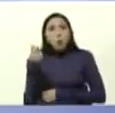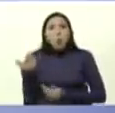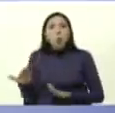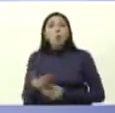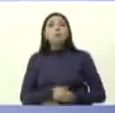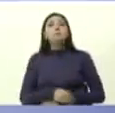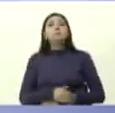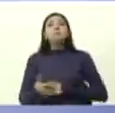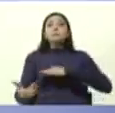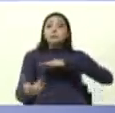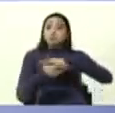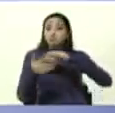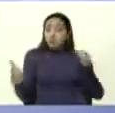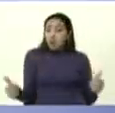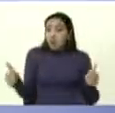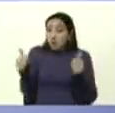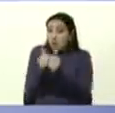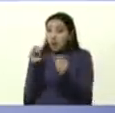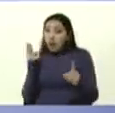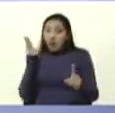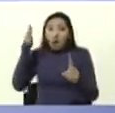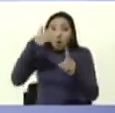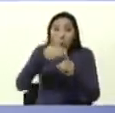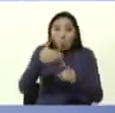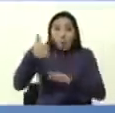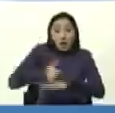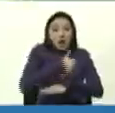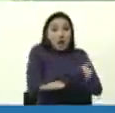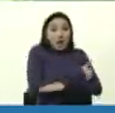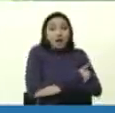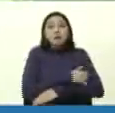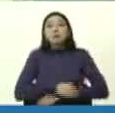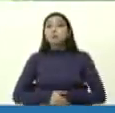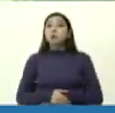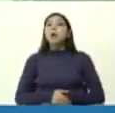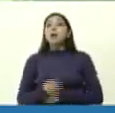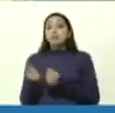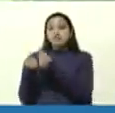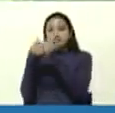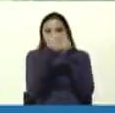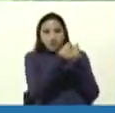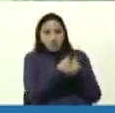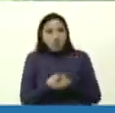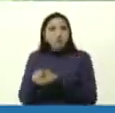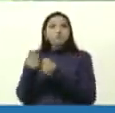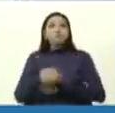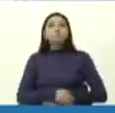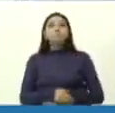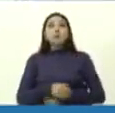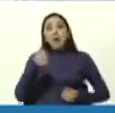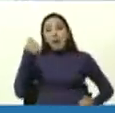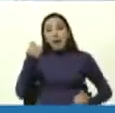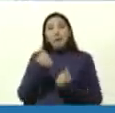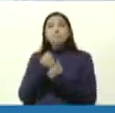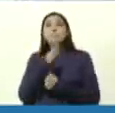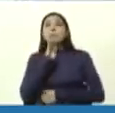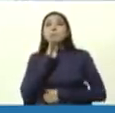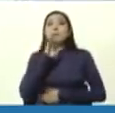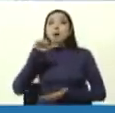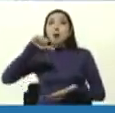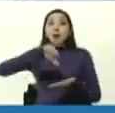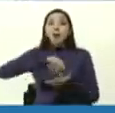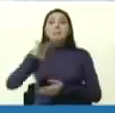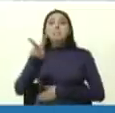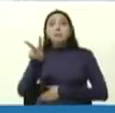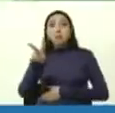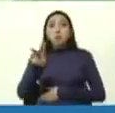bolívar digital, a la que apuestan las autoridades gubernamentales financieras, con el respaldo del Banco Central de Venezuela,